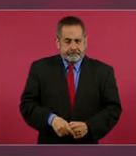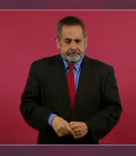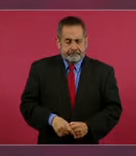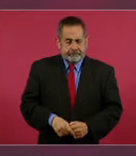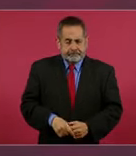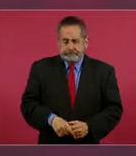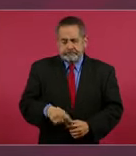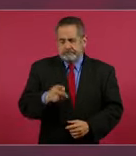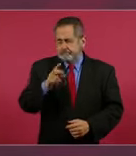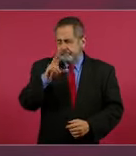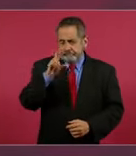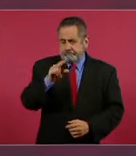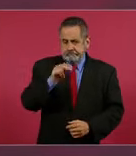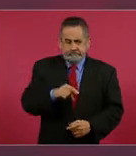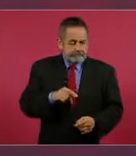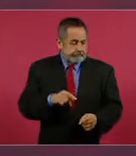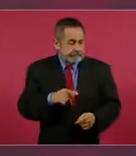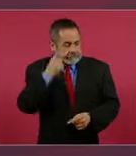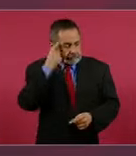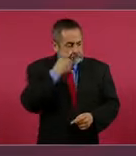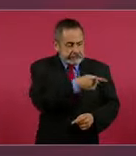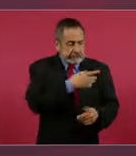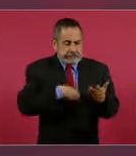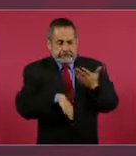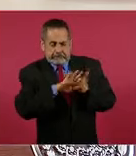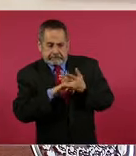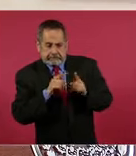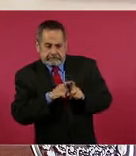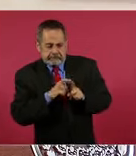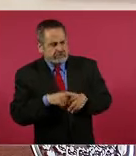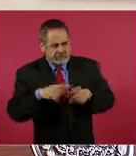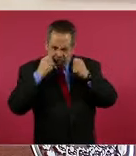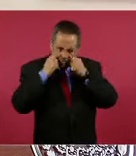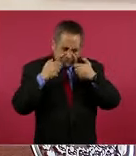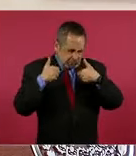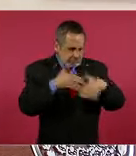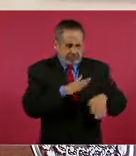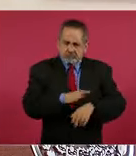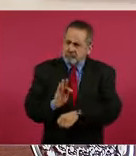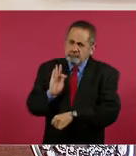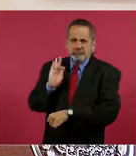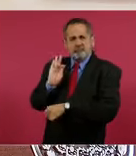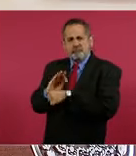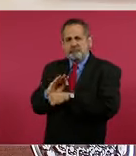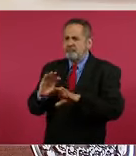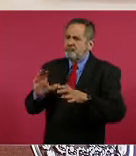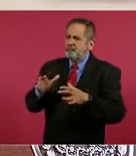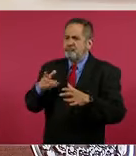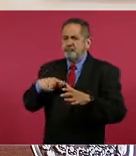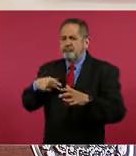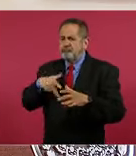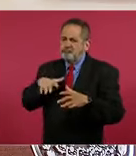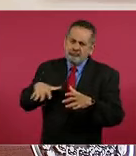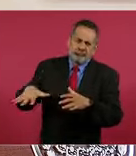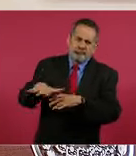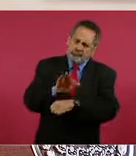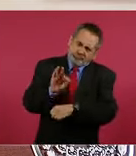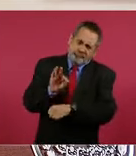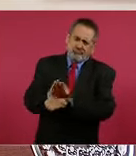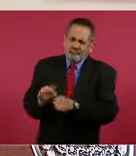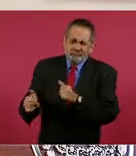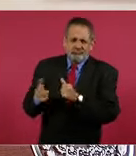Eso no debe de importar cuando está de por medio el interés público, cuando está